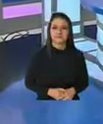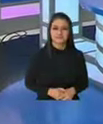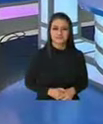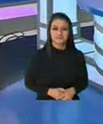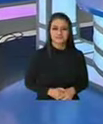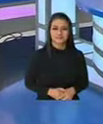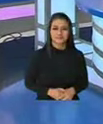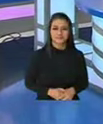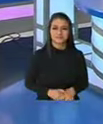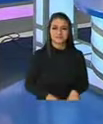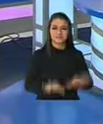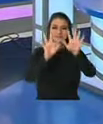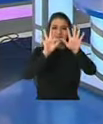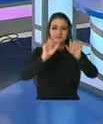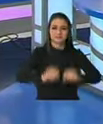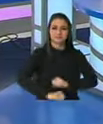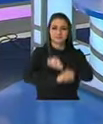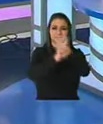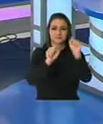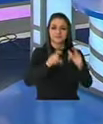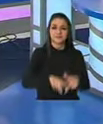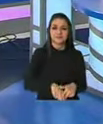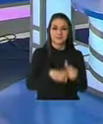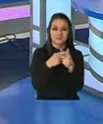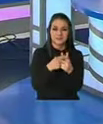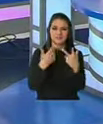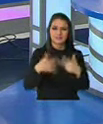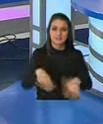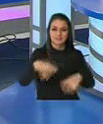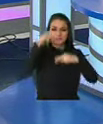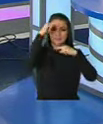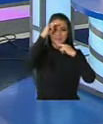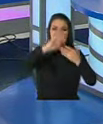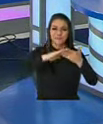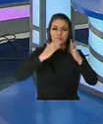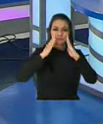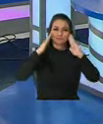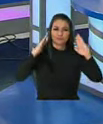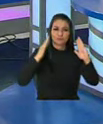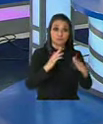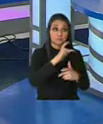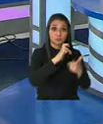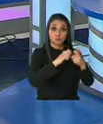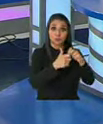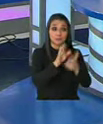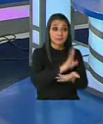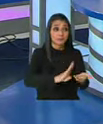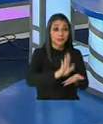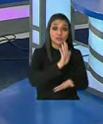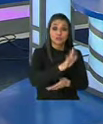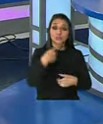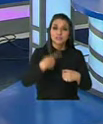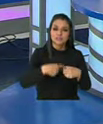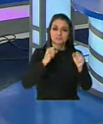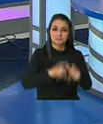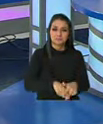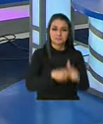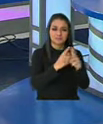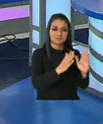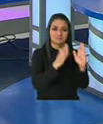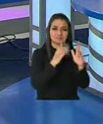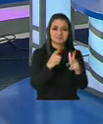Ya son las 8 de la mañana y empezamos nuestro recorrido por todas las necesidades y problemas que hay en los barrios de nuestra capital. Bienvenidos a TVC